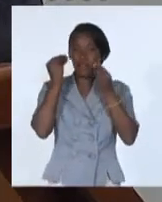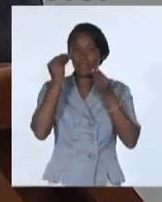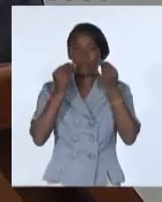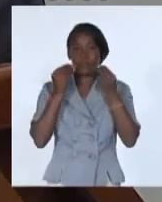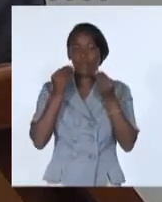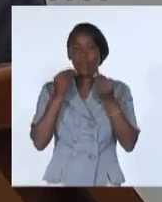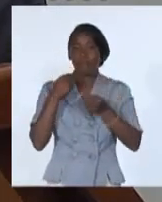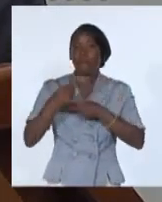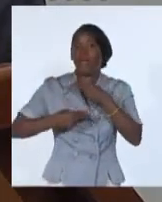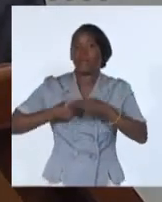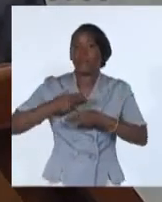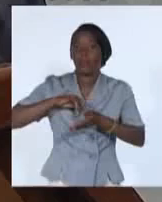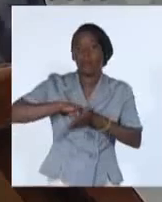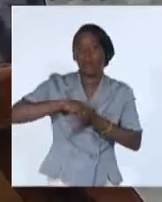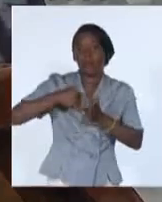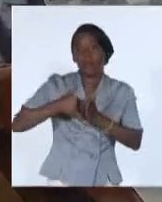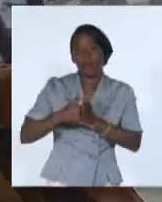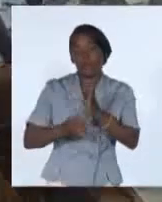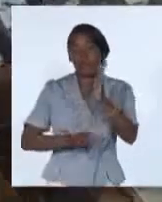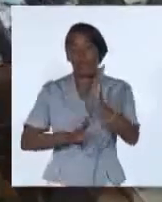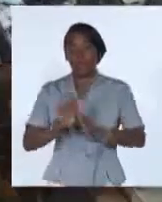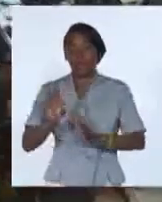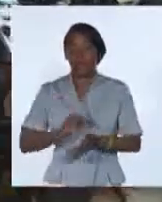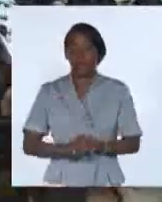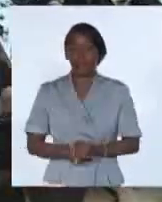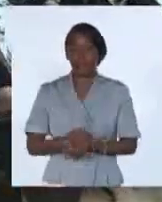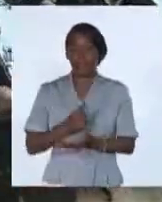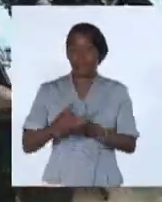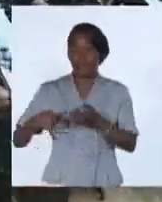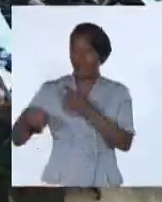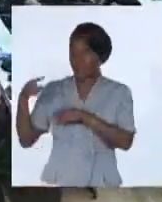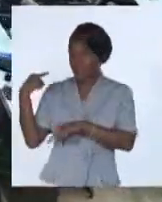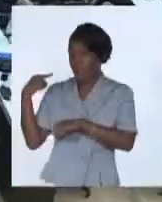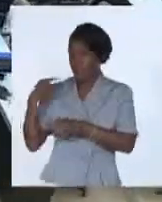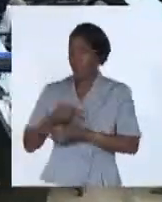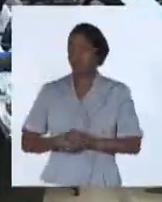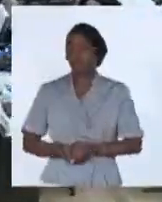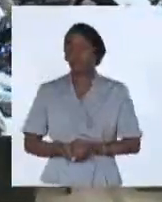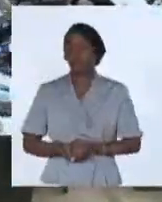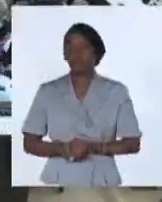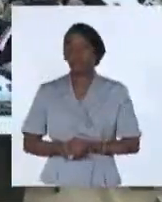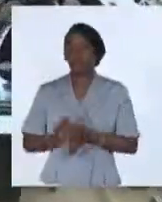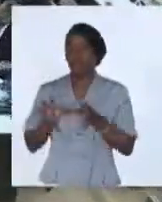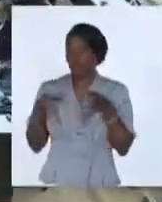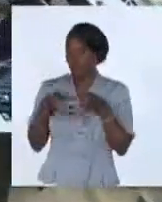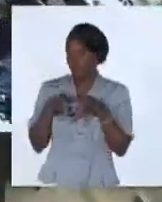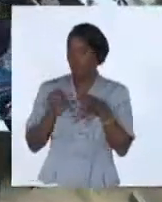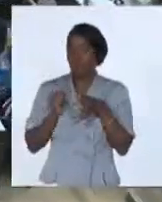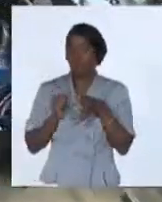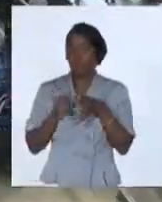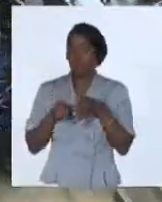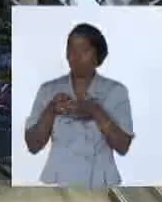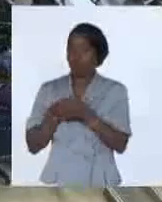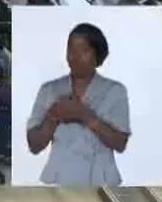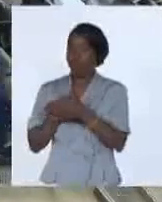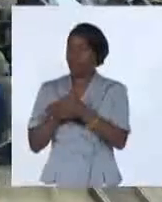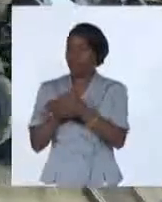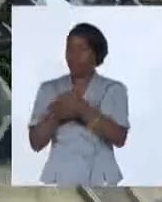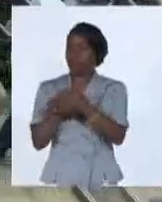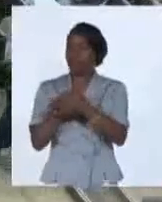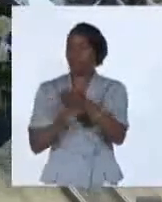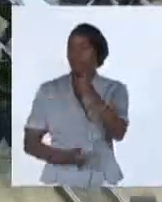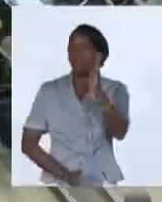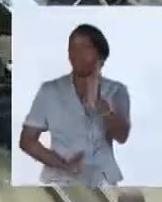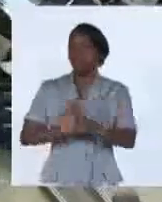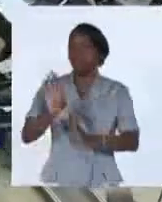deben seguir su trabajo. La semana pasada, el grupo de los 20 apoyó su apoyo a esta idea para